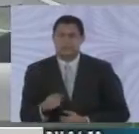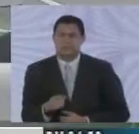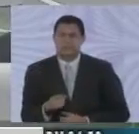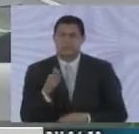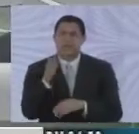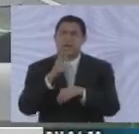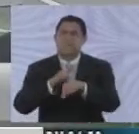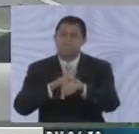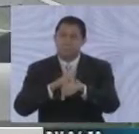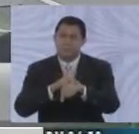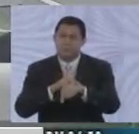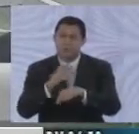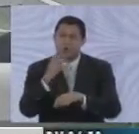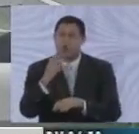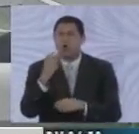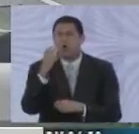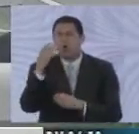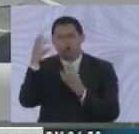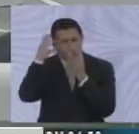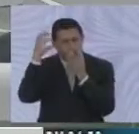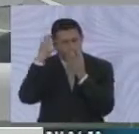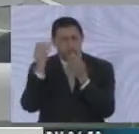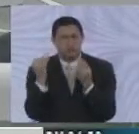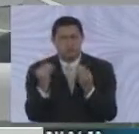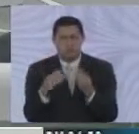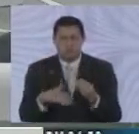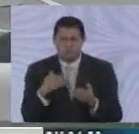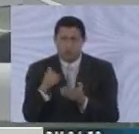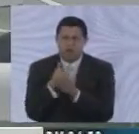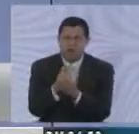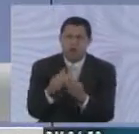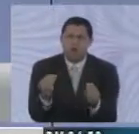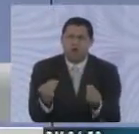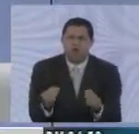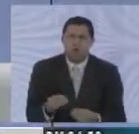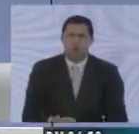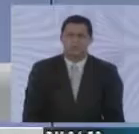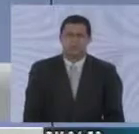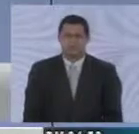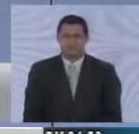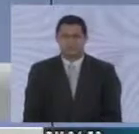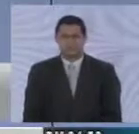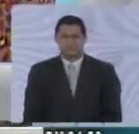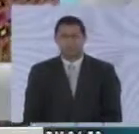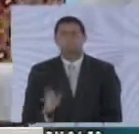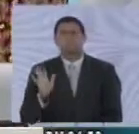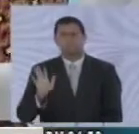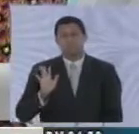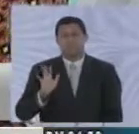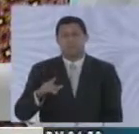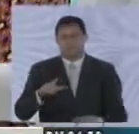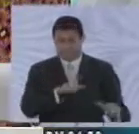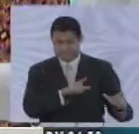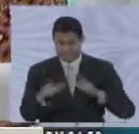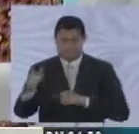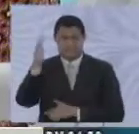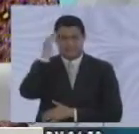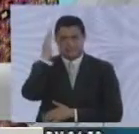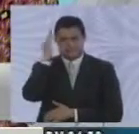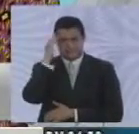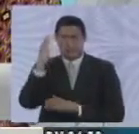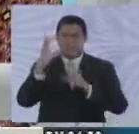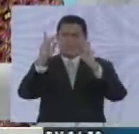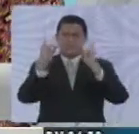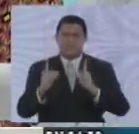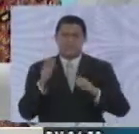la consulta con un otorrino? ¿Cómo podríamos entonces diagnosticar ya de manera más profunda? Sí, después que el paciente definitivamente